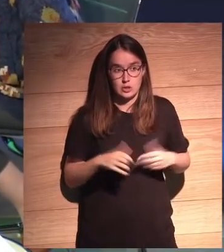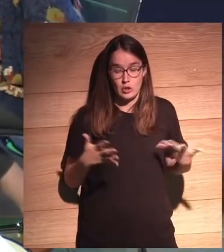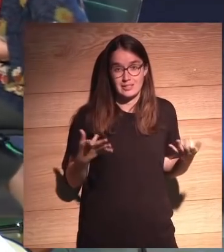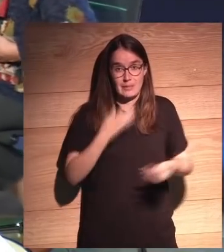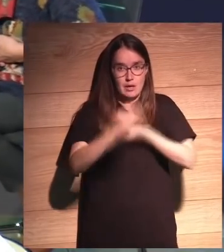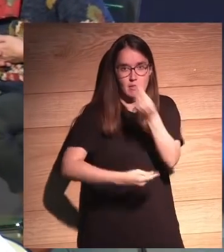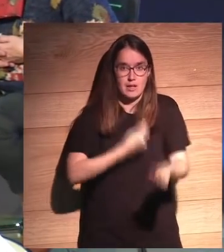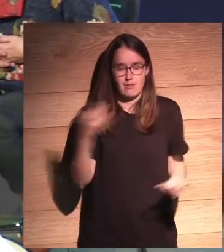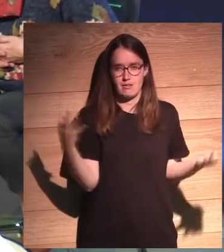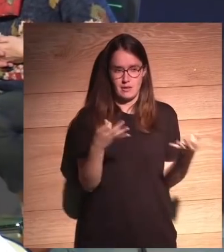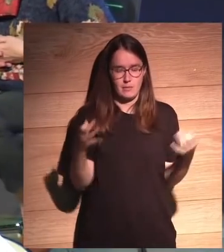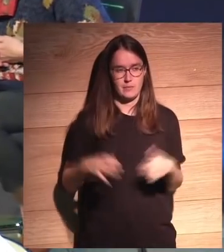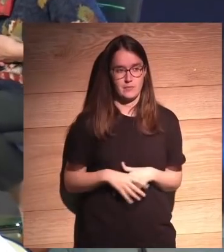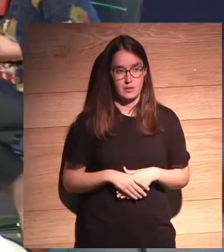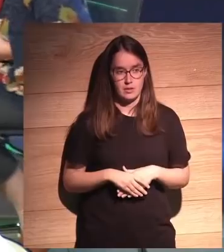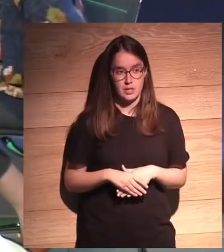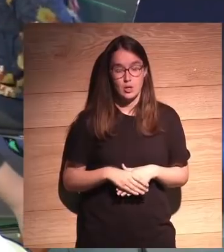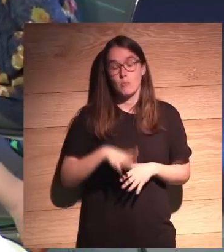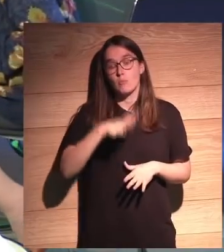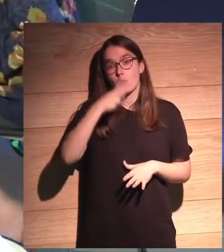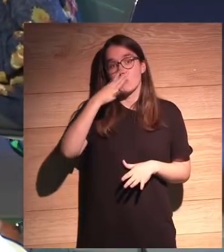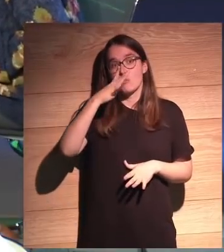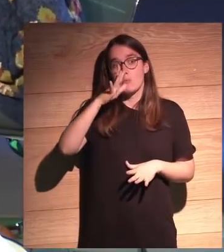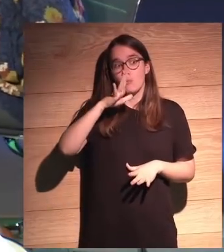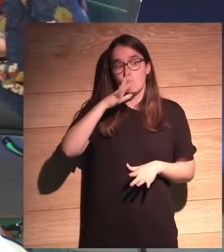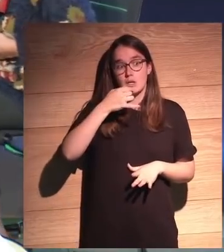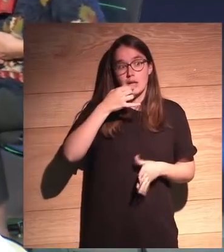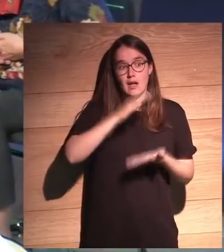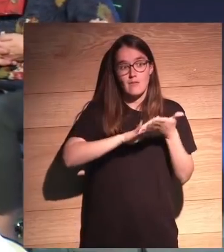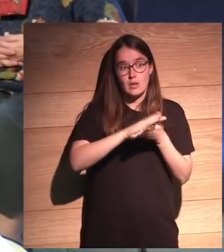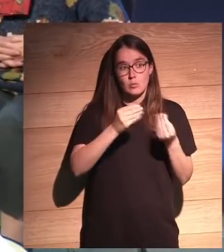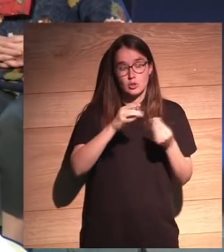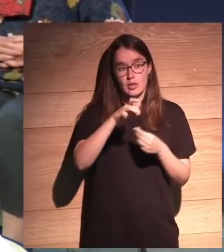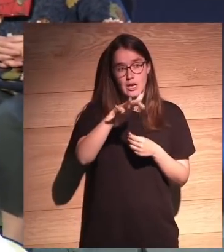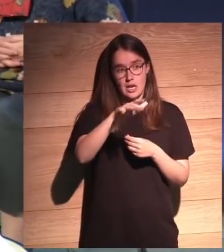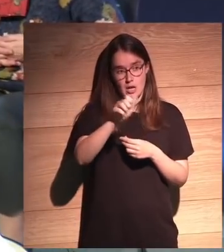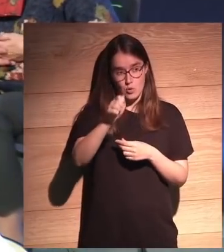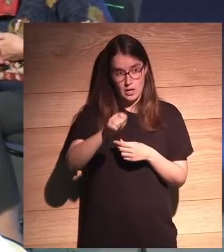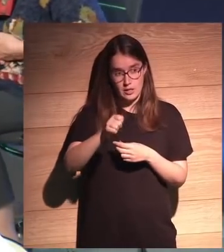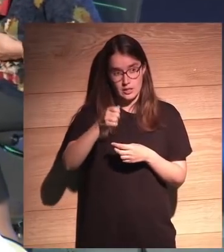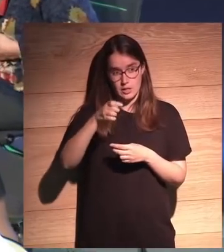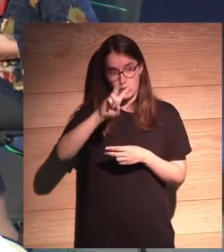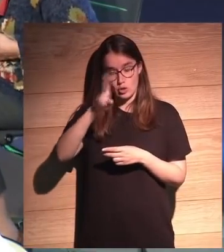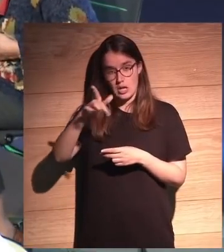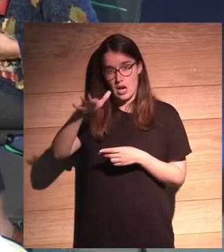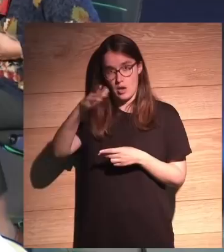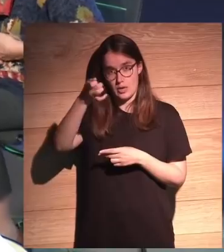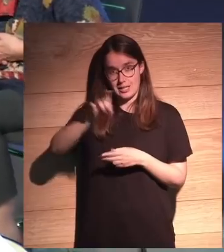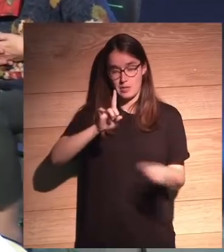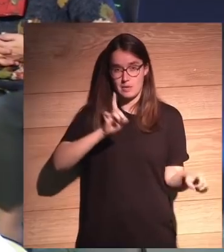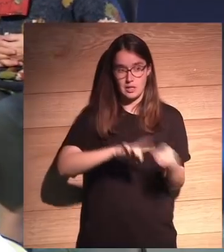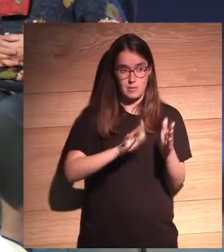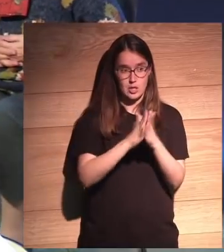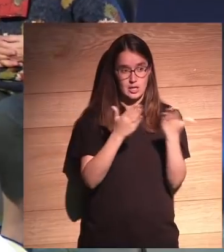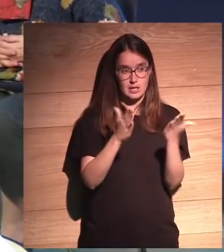Entonces hay que hacerlo. Por cierto, dejadme, porque he hablado mucho de Laura López Balza, dejadme hablar de otra Laura que también ha